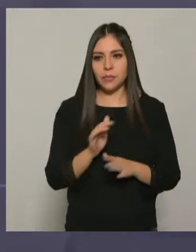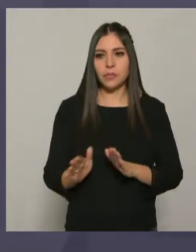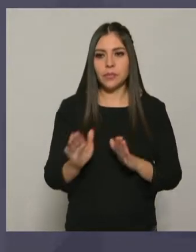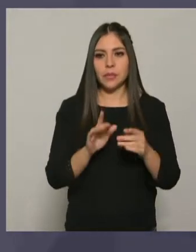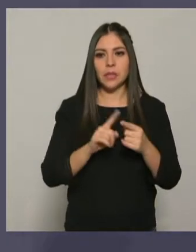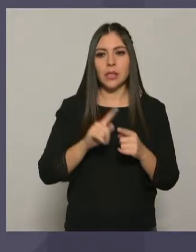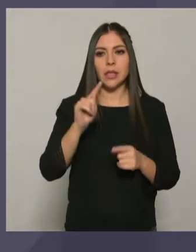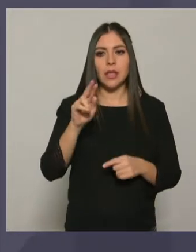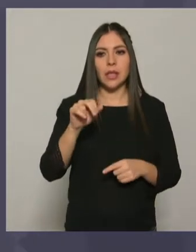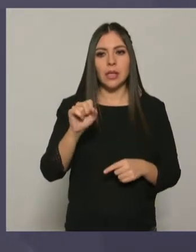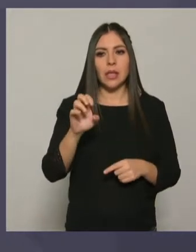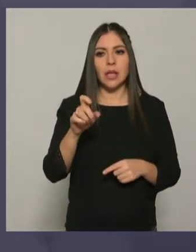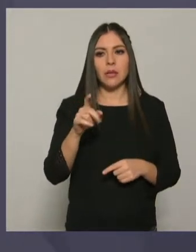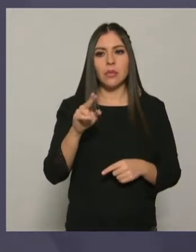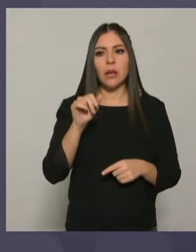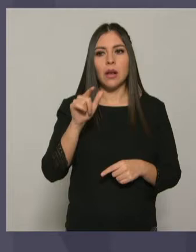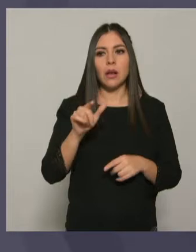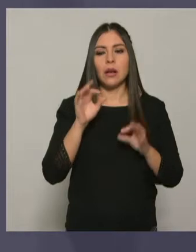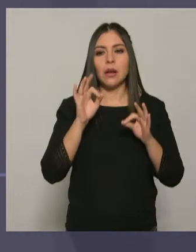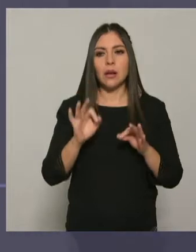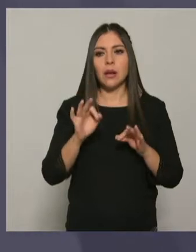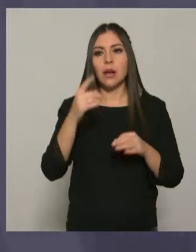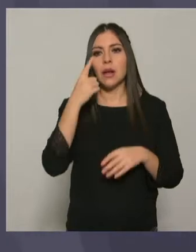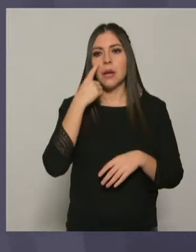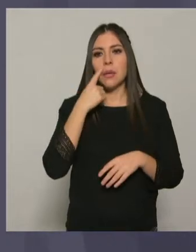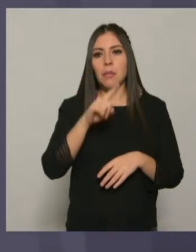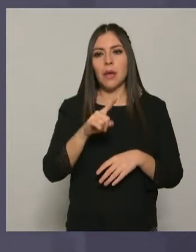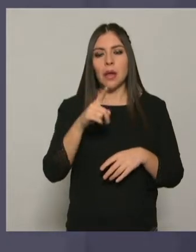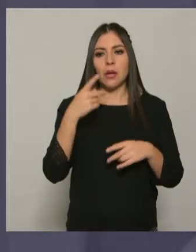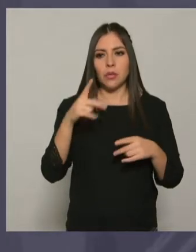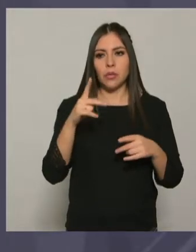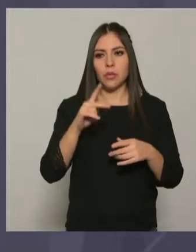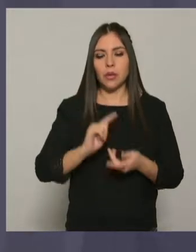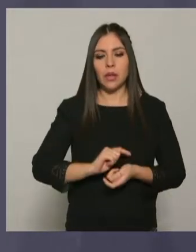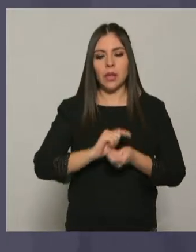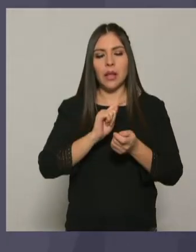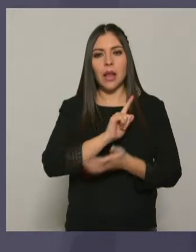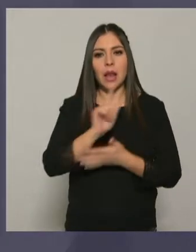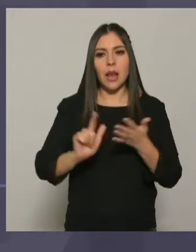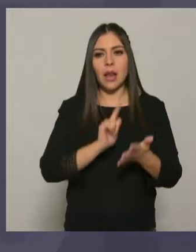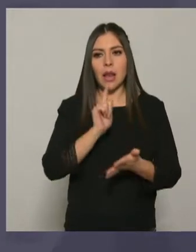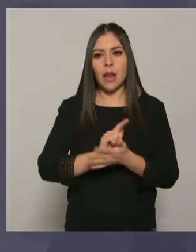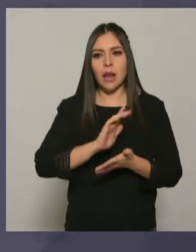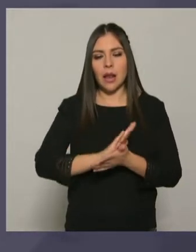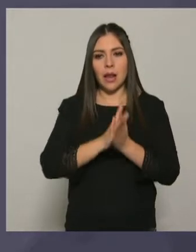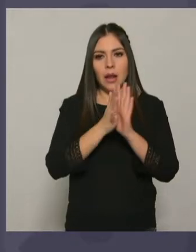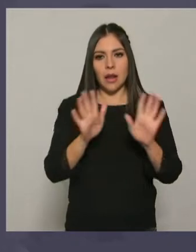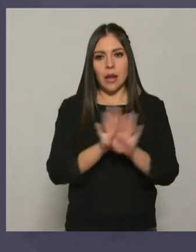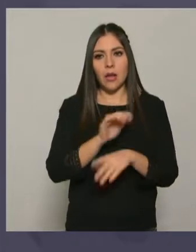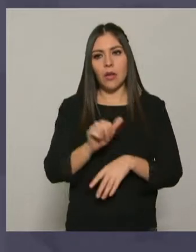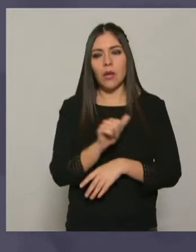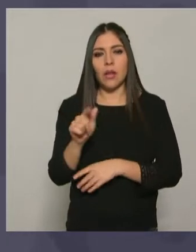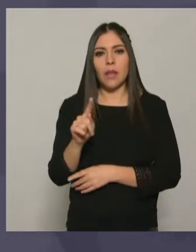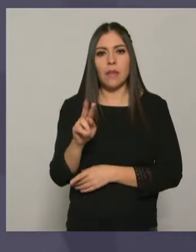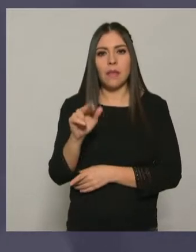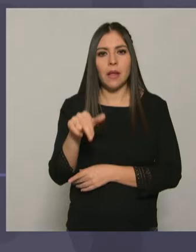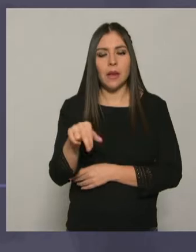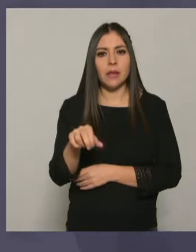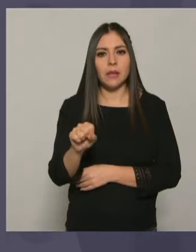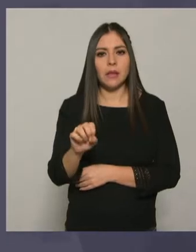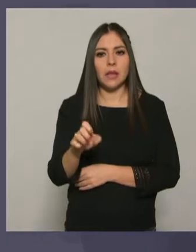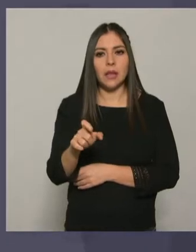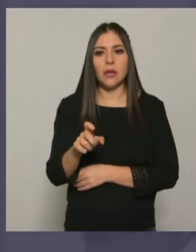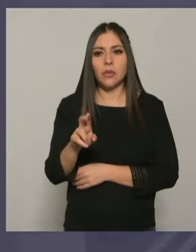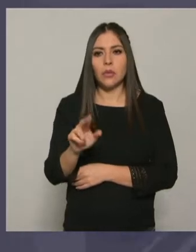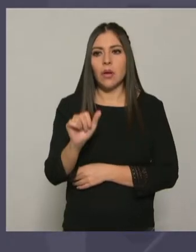género, legalmente, sin necesidad de tomar su anatomía. Y la persona transexual es aquella persona que ya en un momento, cuando ya